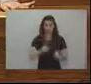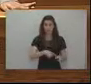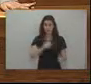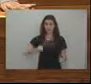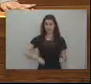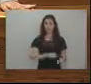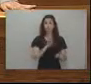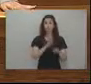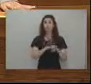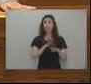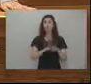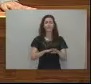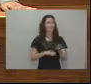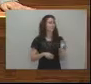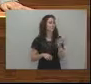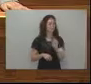Podemos.